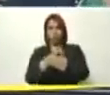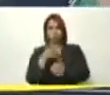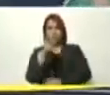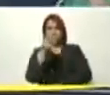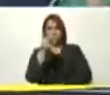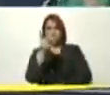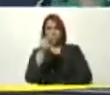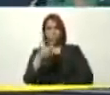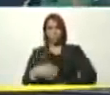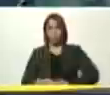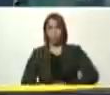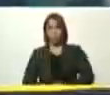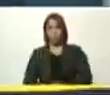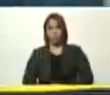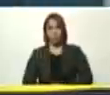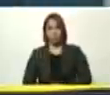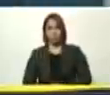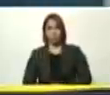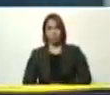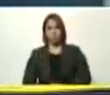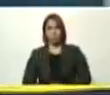lugar,